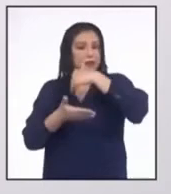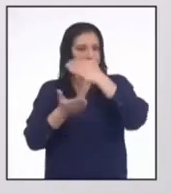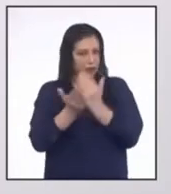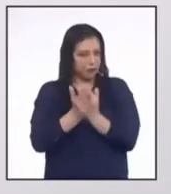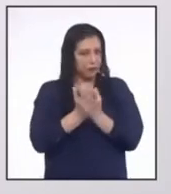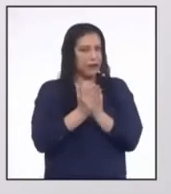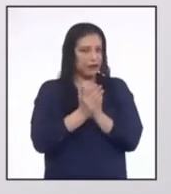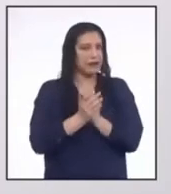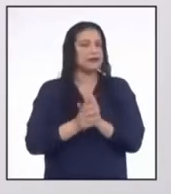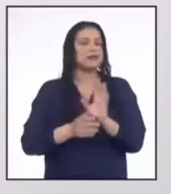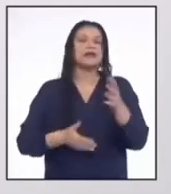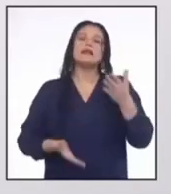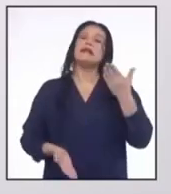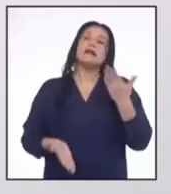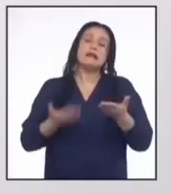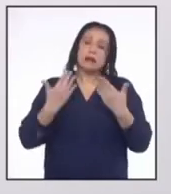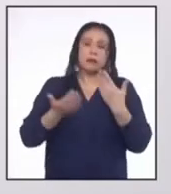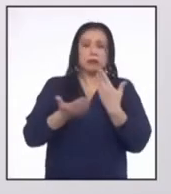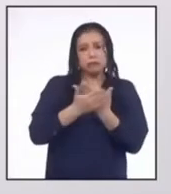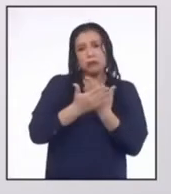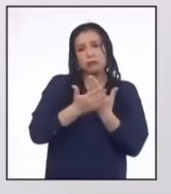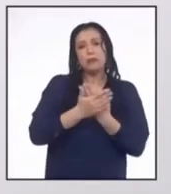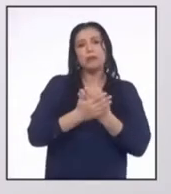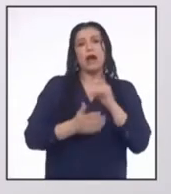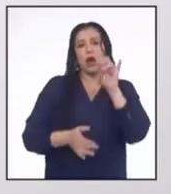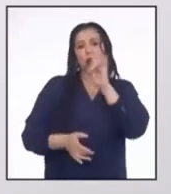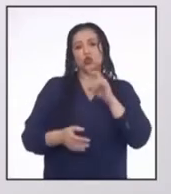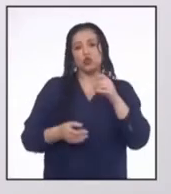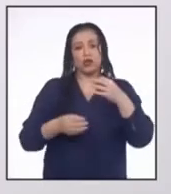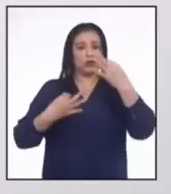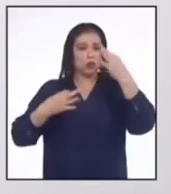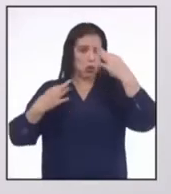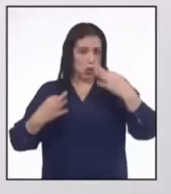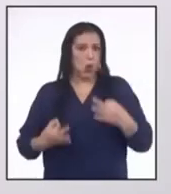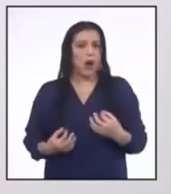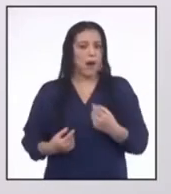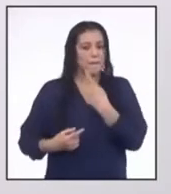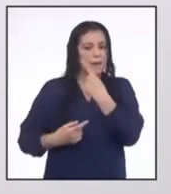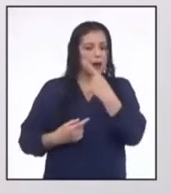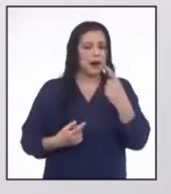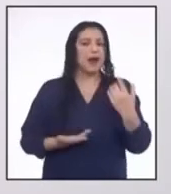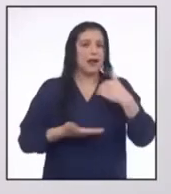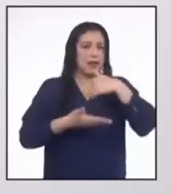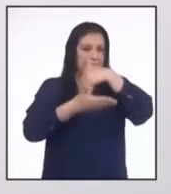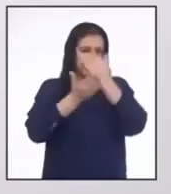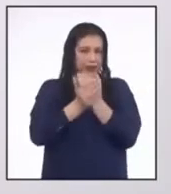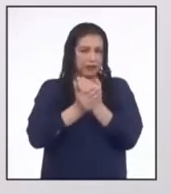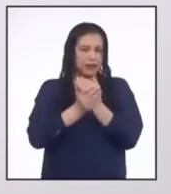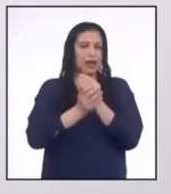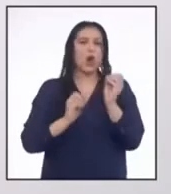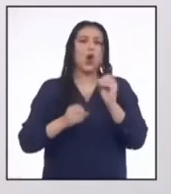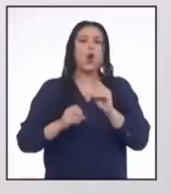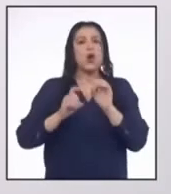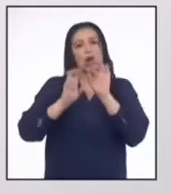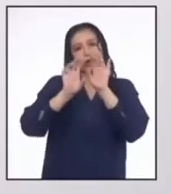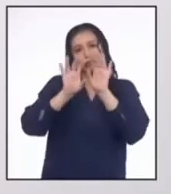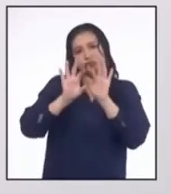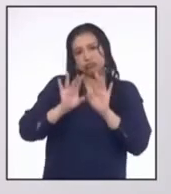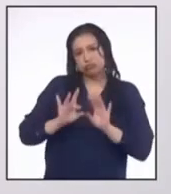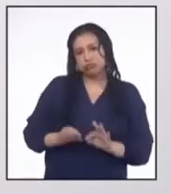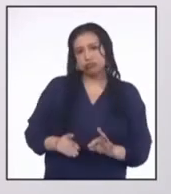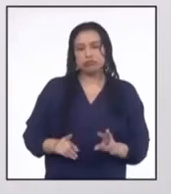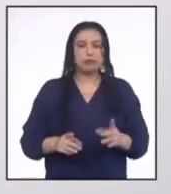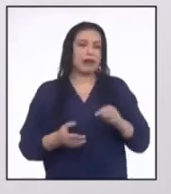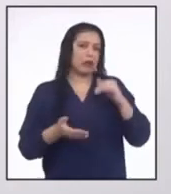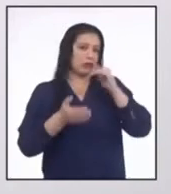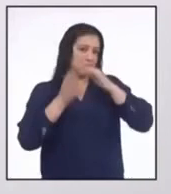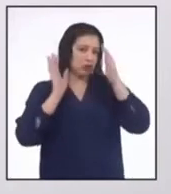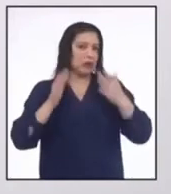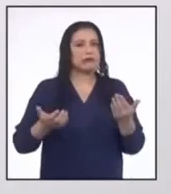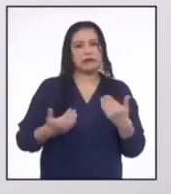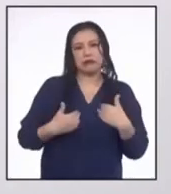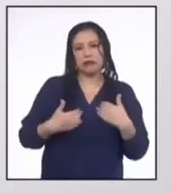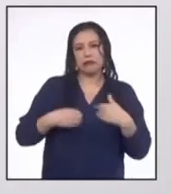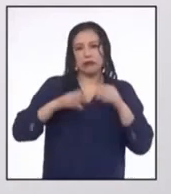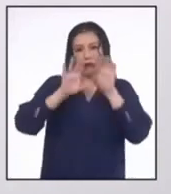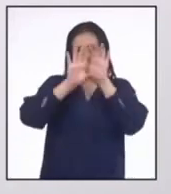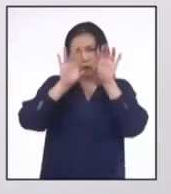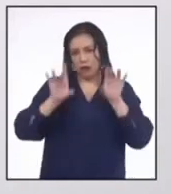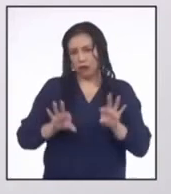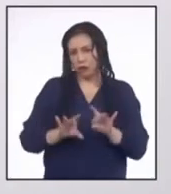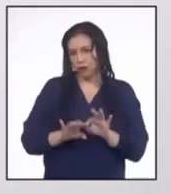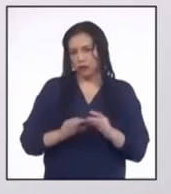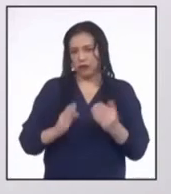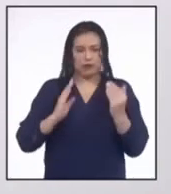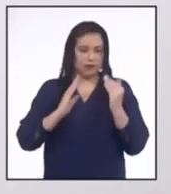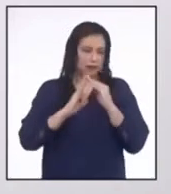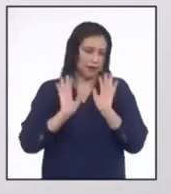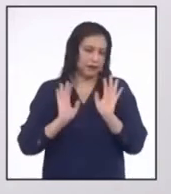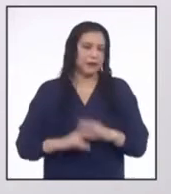secciones. Puede ser en físico, usando hojas de papel para cada sección, o digital para los estudiantes con la facilidad de tener una